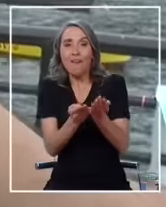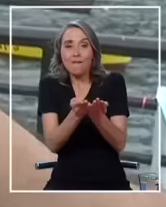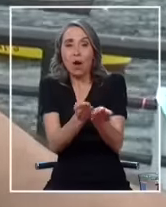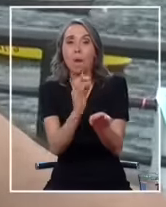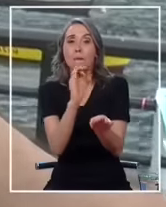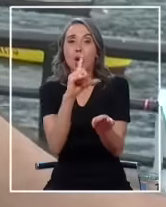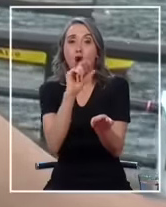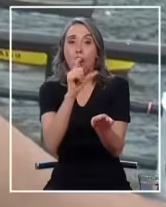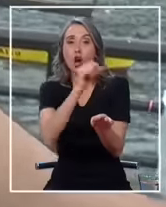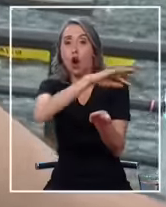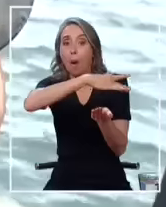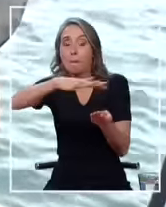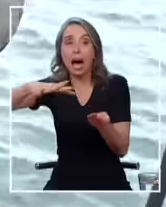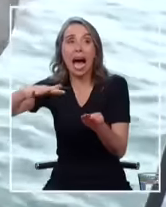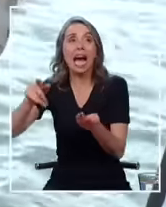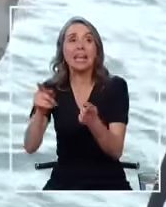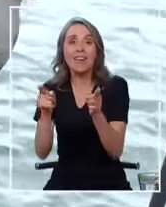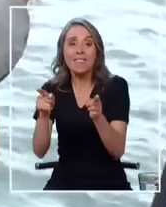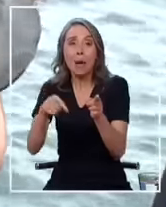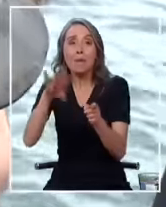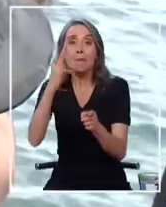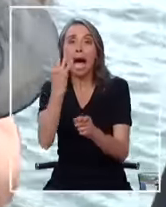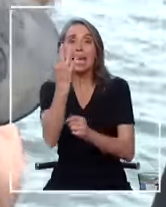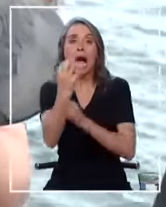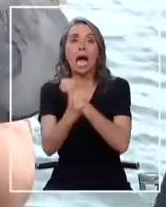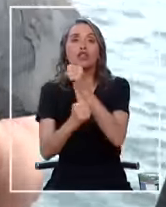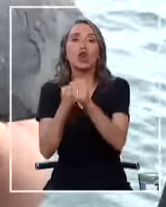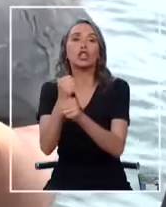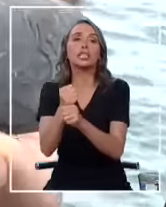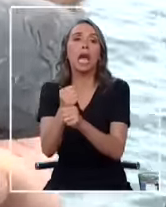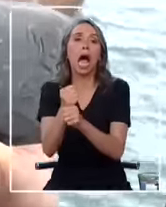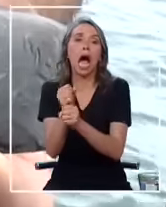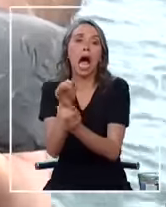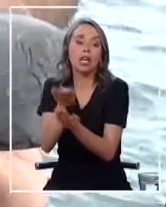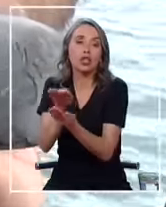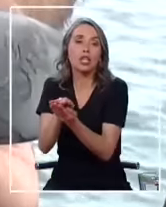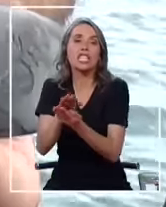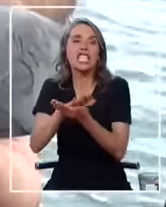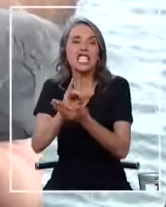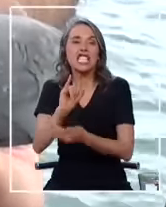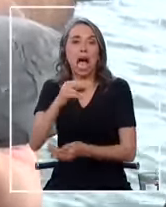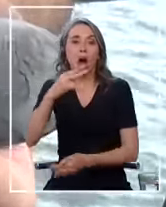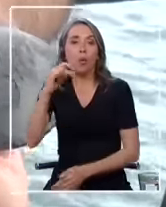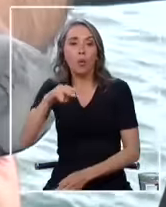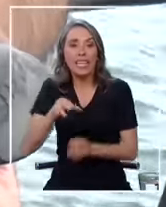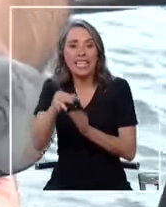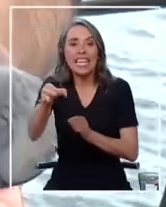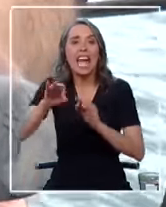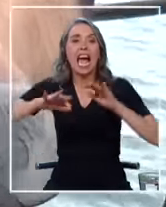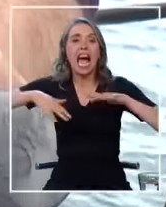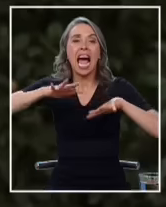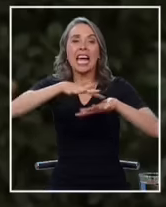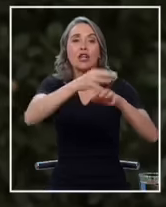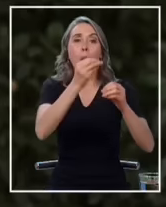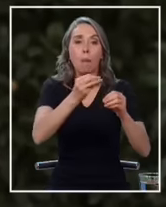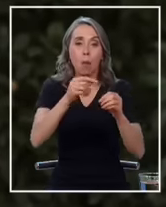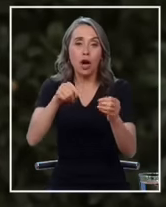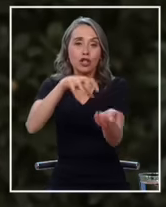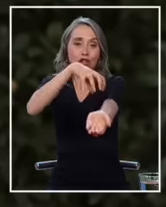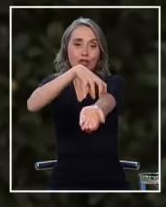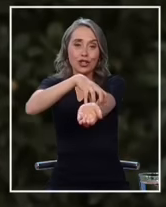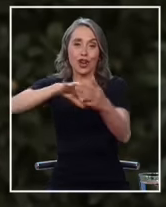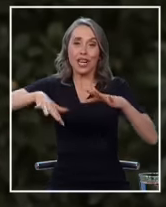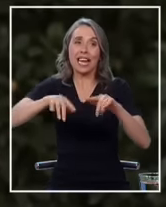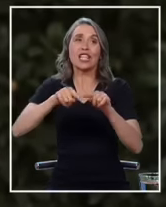encontró el molusco, este tendría sobre 14 años de edad. En Chaiwín y Río Bueno, que es al sur de la región